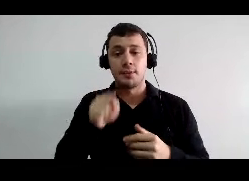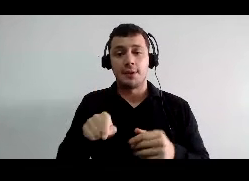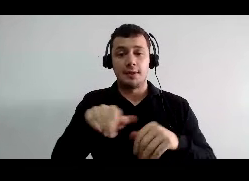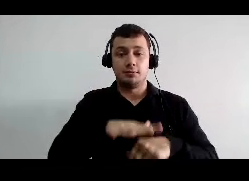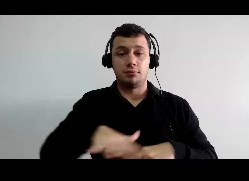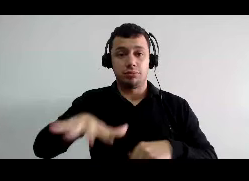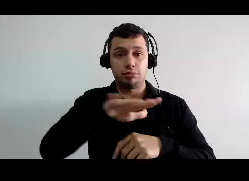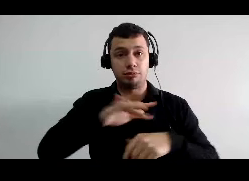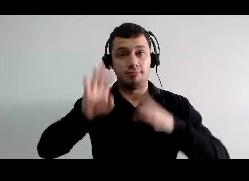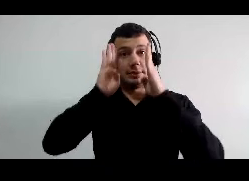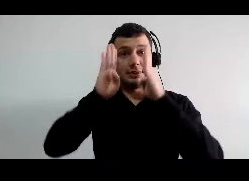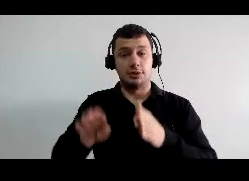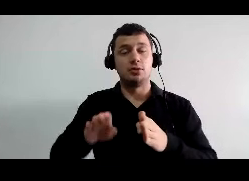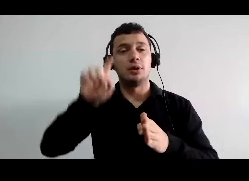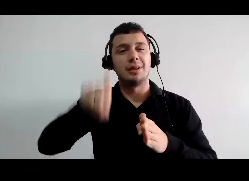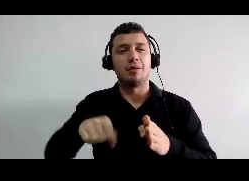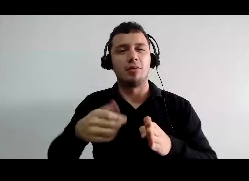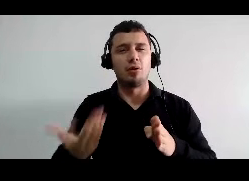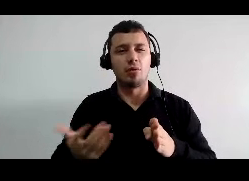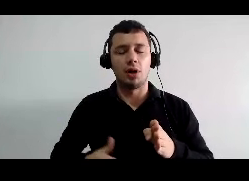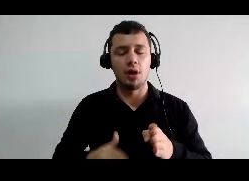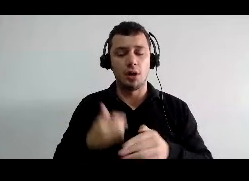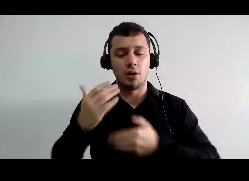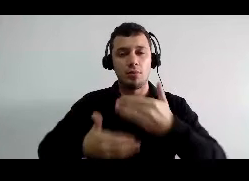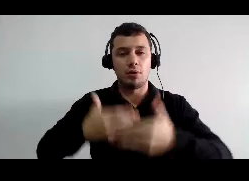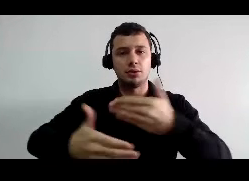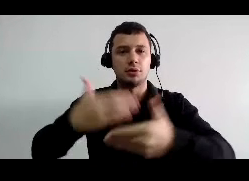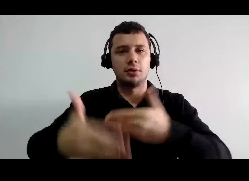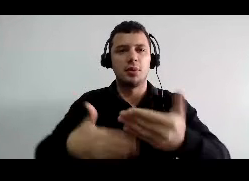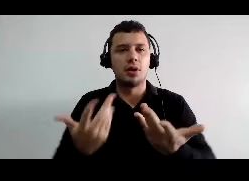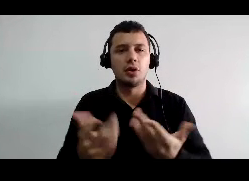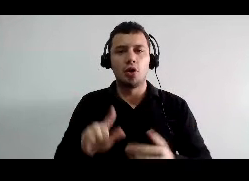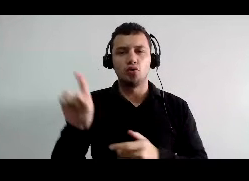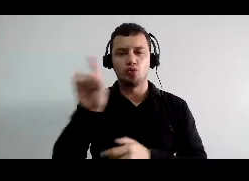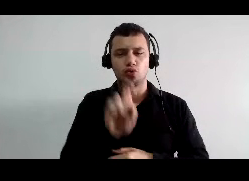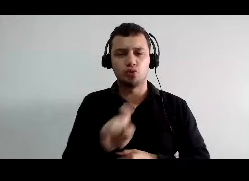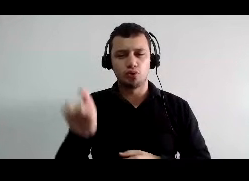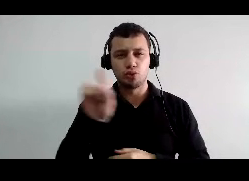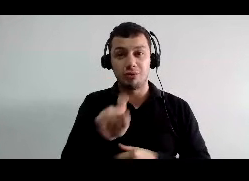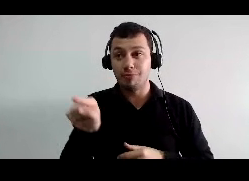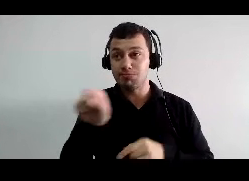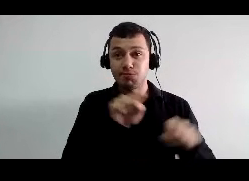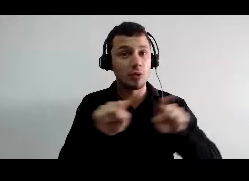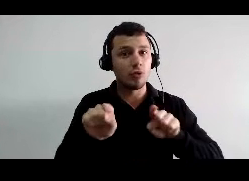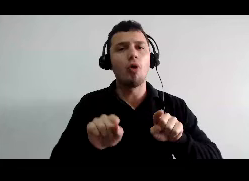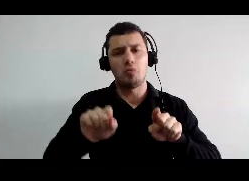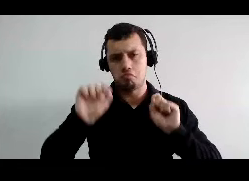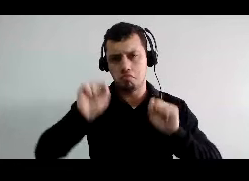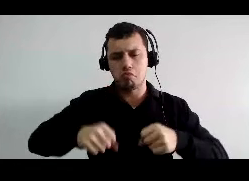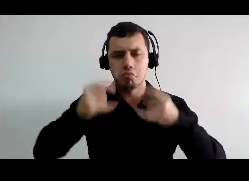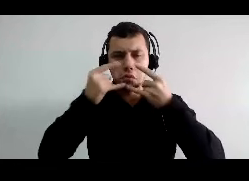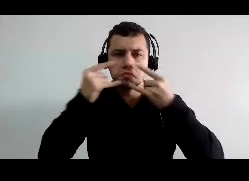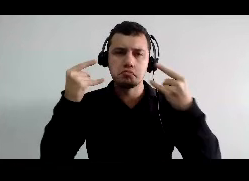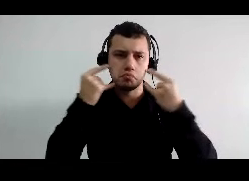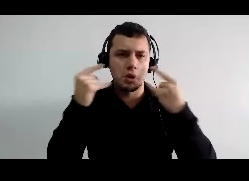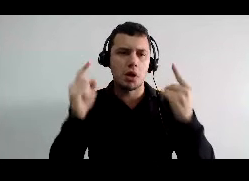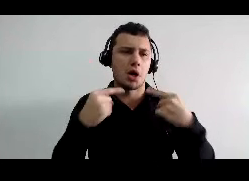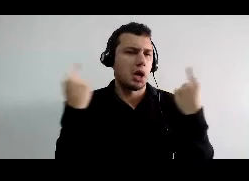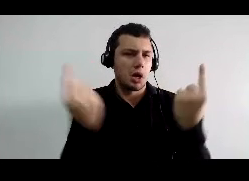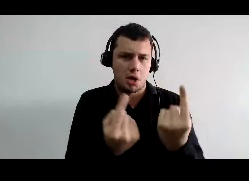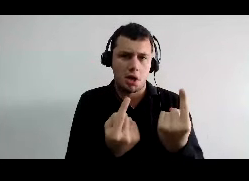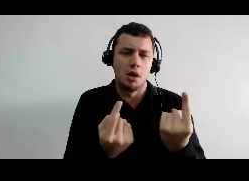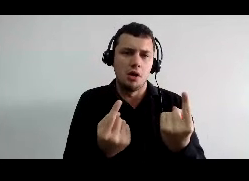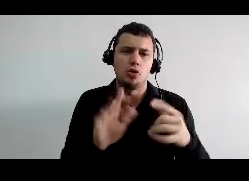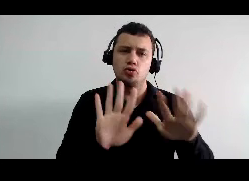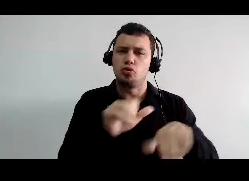si no hacemos procedimientos que se genera aerosoles, podemos tener una mascarilla quirúrgica convencional. Ahí no hay ningún problema. Si